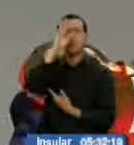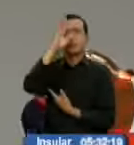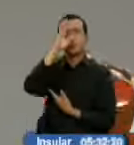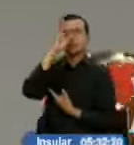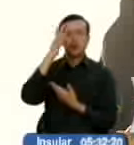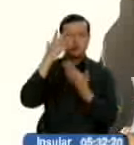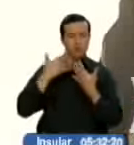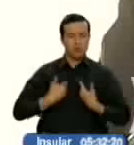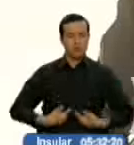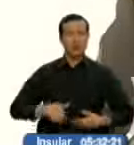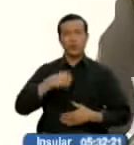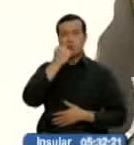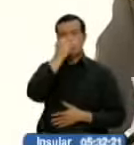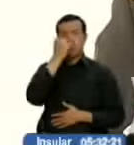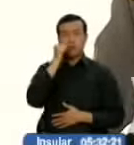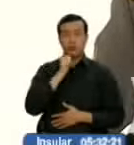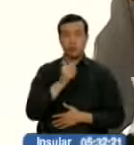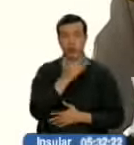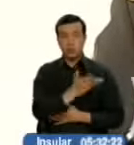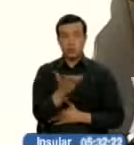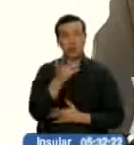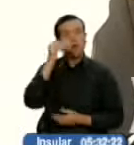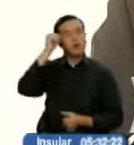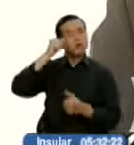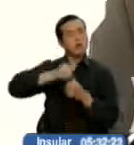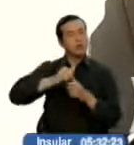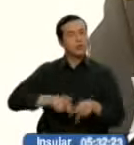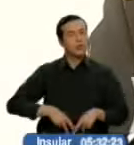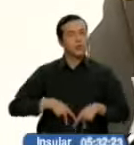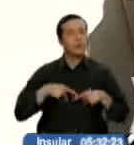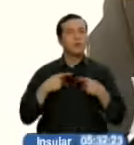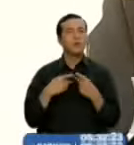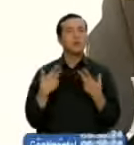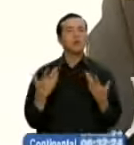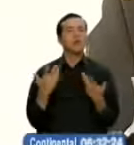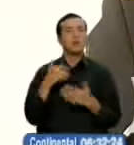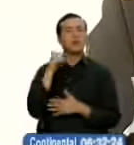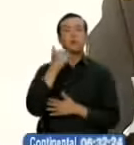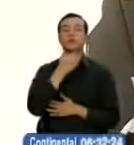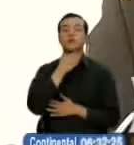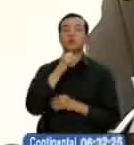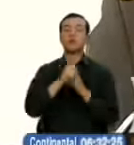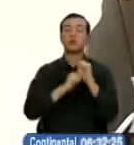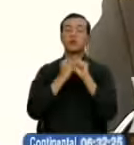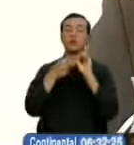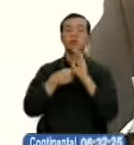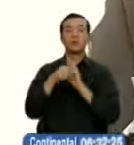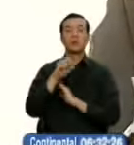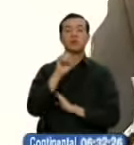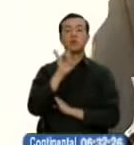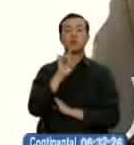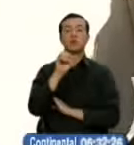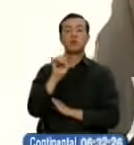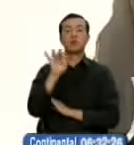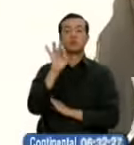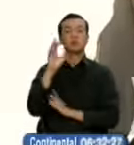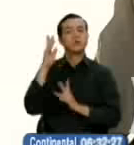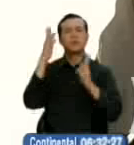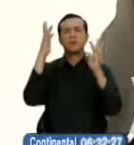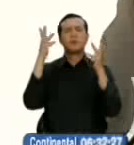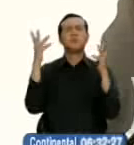de Tarqui. Todos tenemos que recordar y vivir el 10 de agosto de 1809, en el que